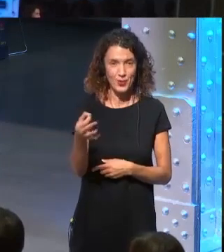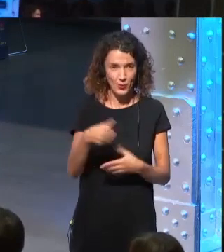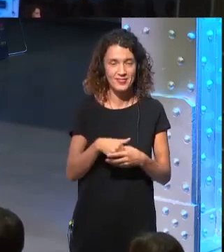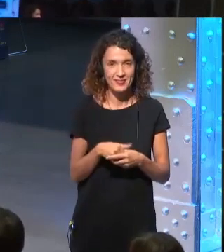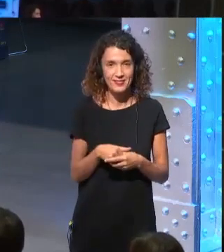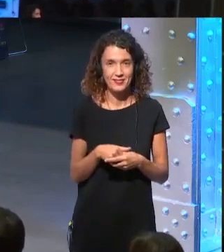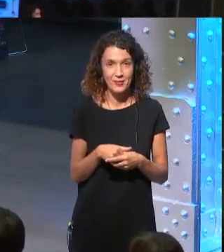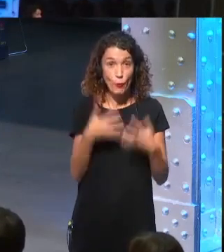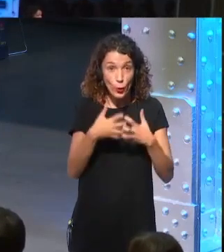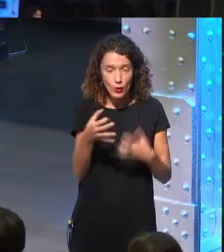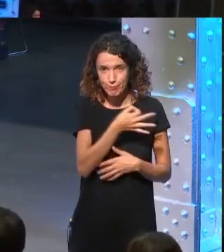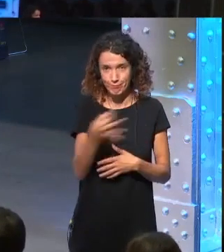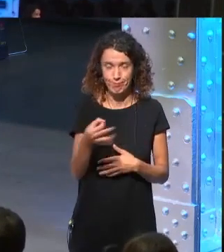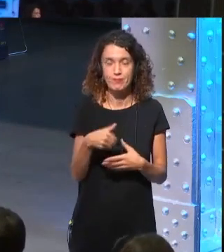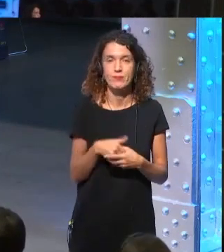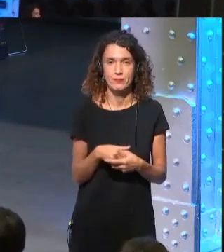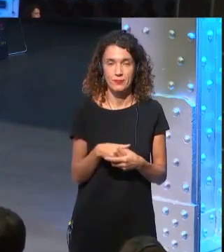estupendo. Funciona.